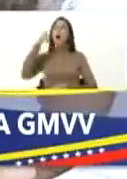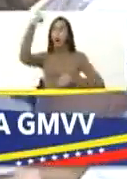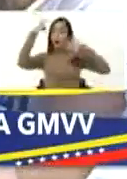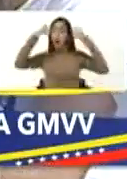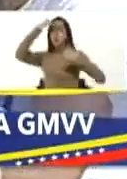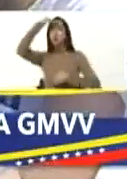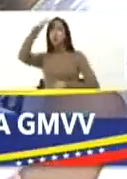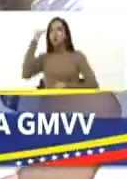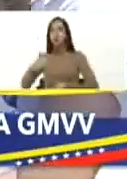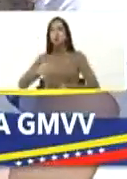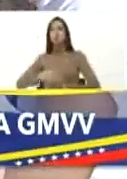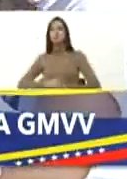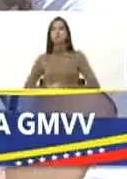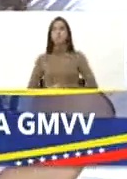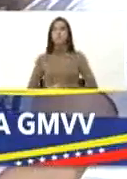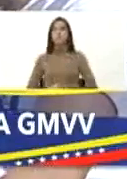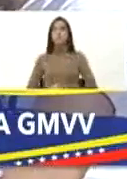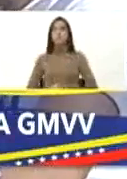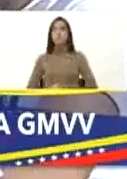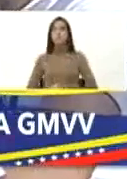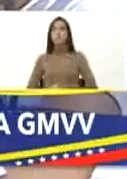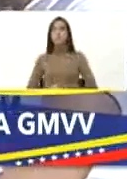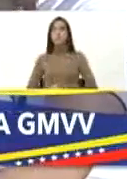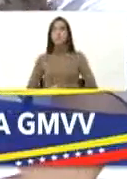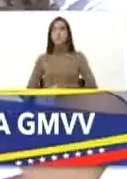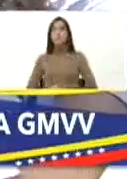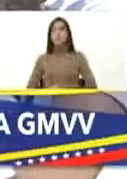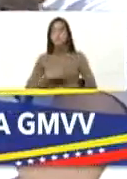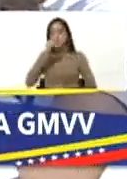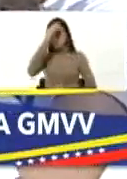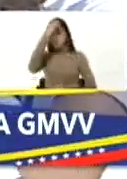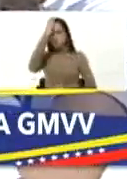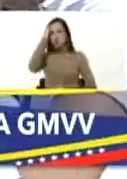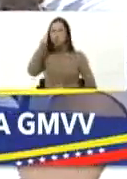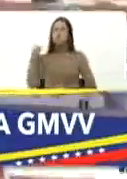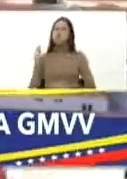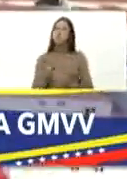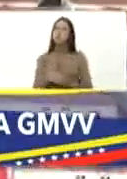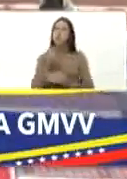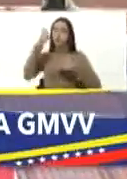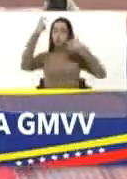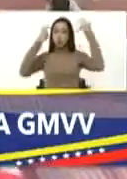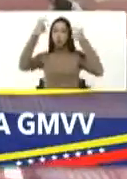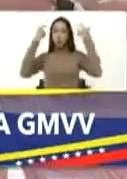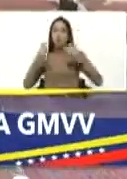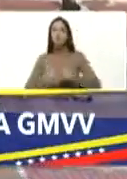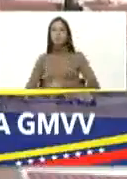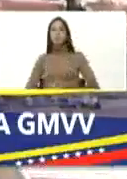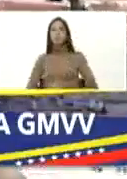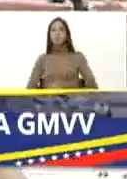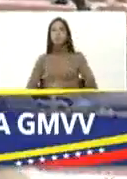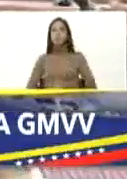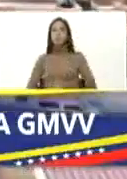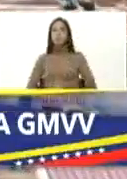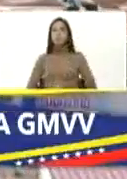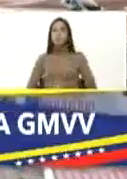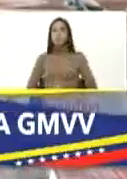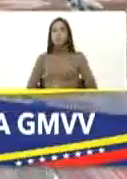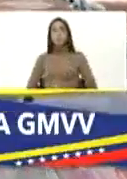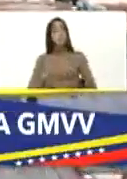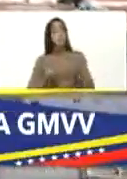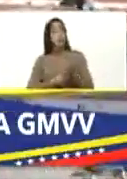comandante Hugo Rafael Chávez Frías. Fundada por el comandante Hugo Rafael Chávez Frías,